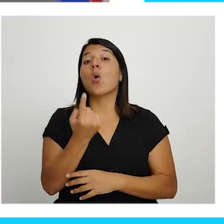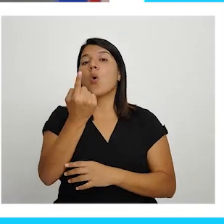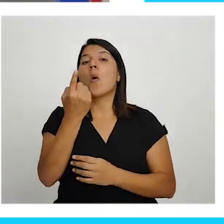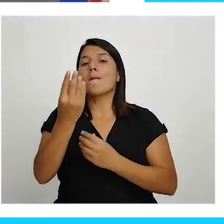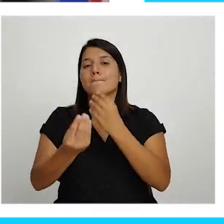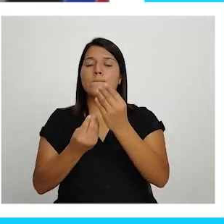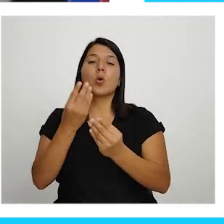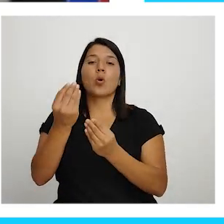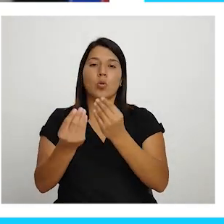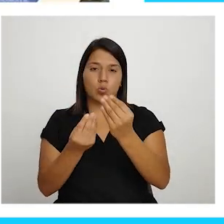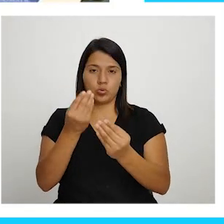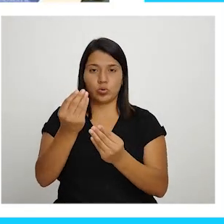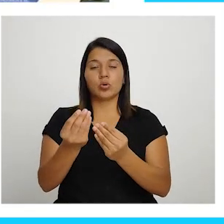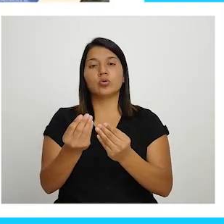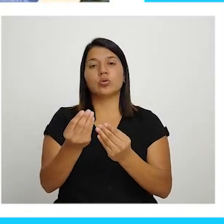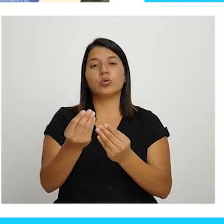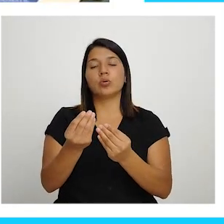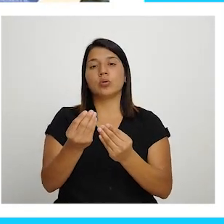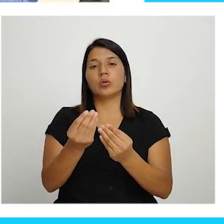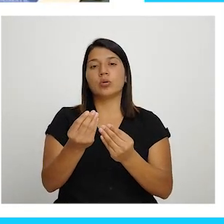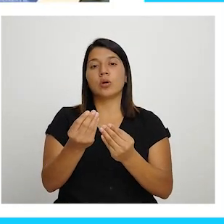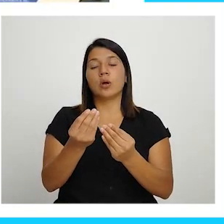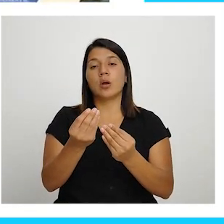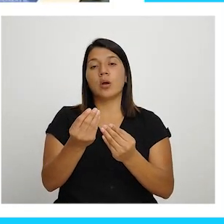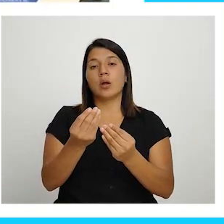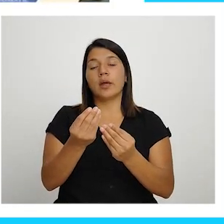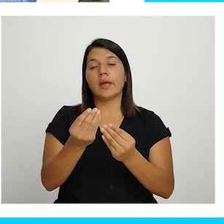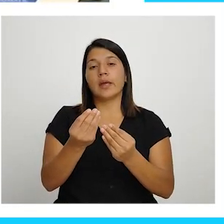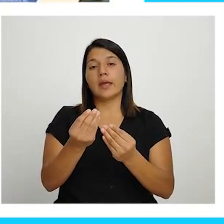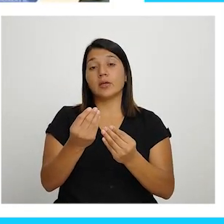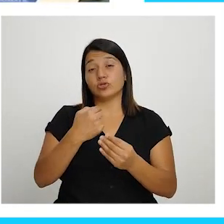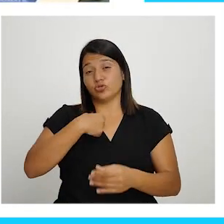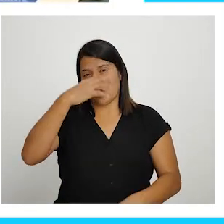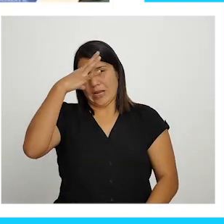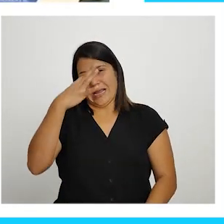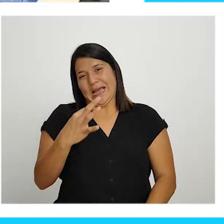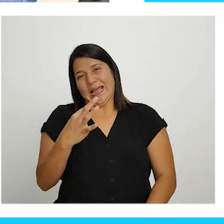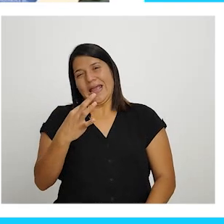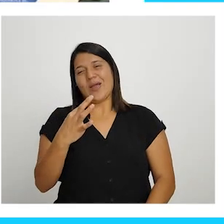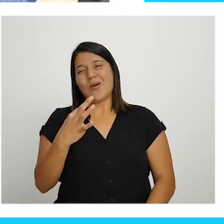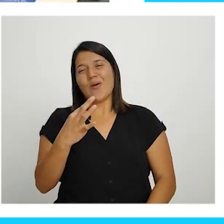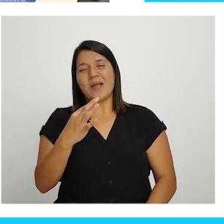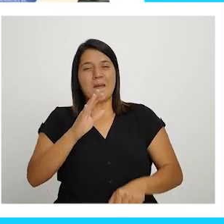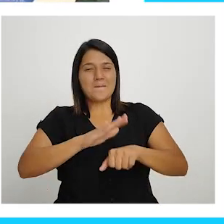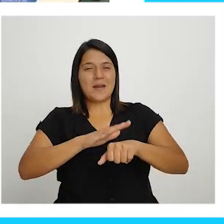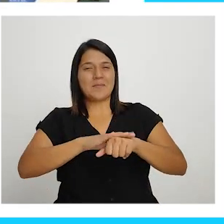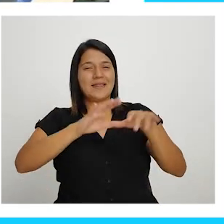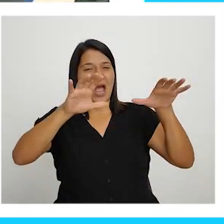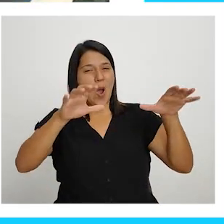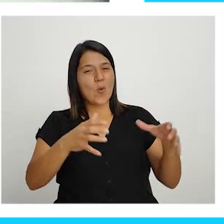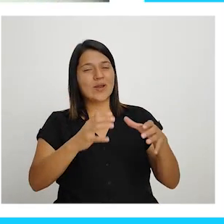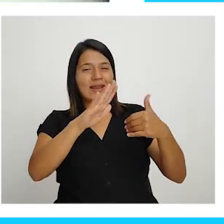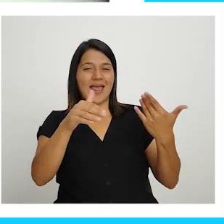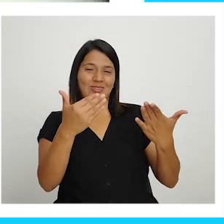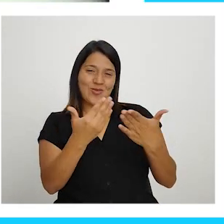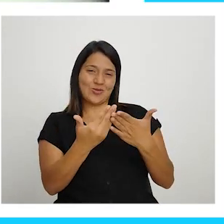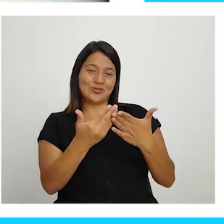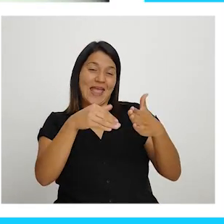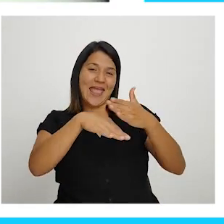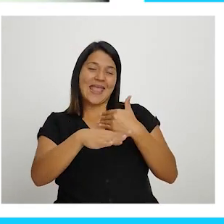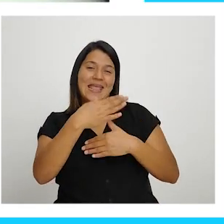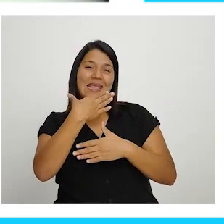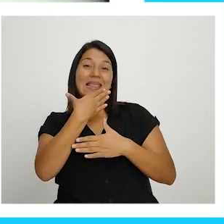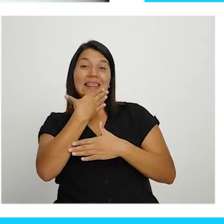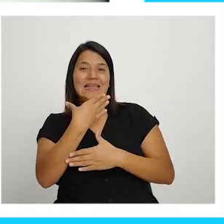un producto, de la elaboración de un producto que yo creo que nos une como familia costarricense en un mes como diciembre, que es